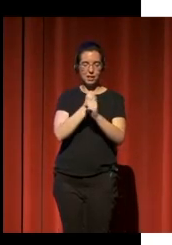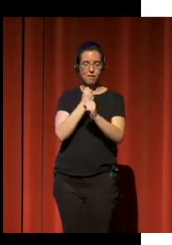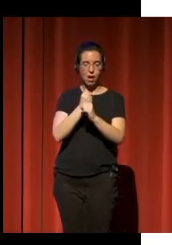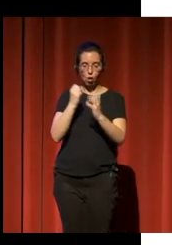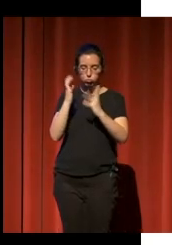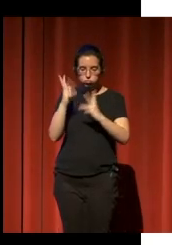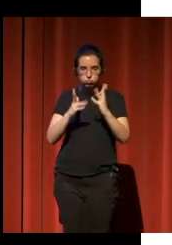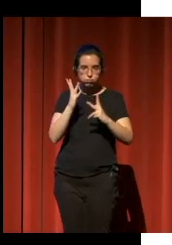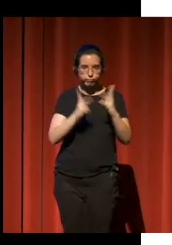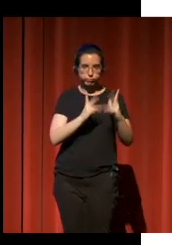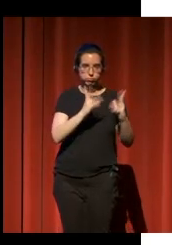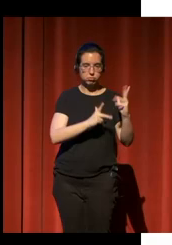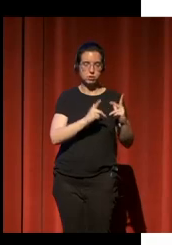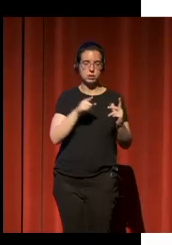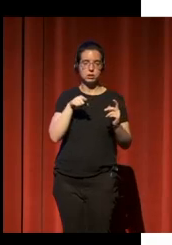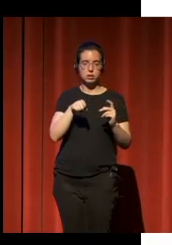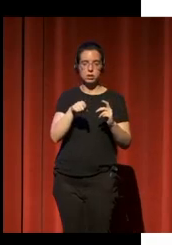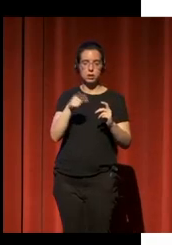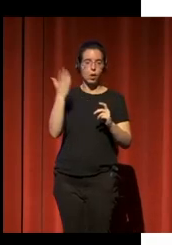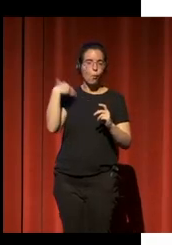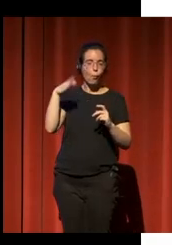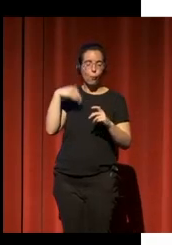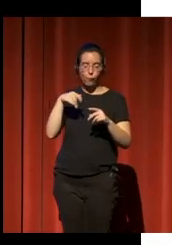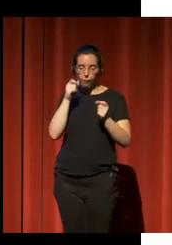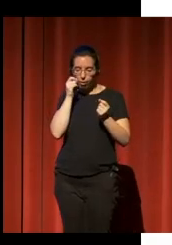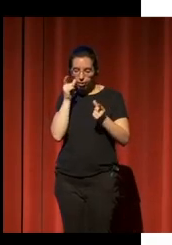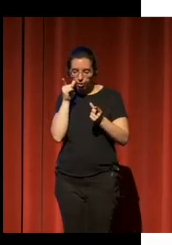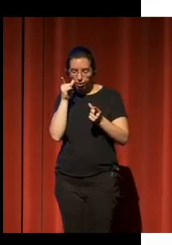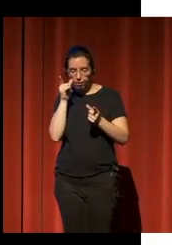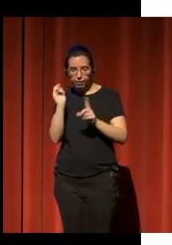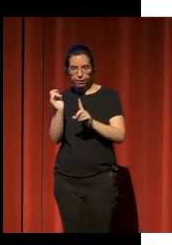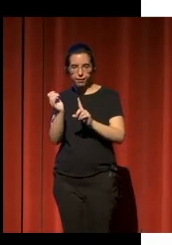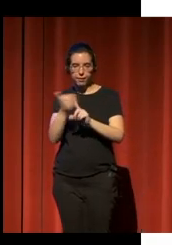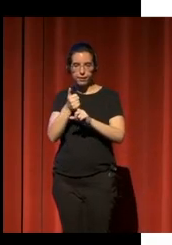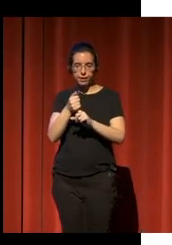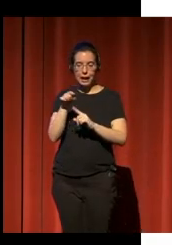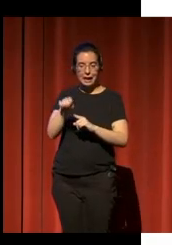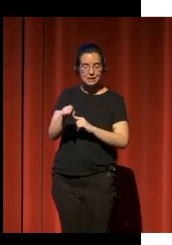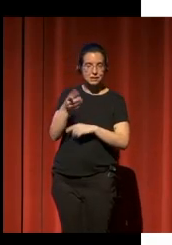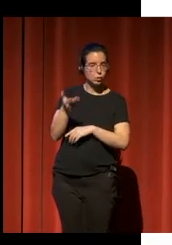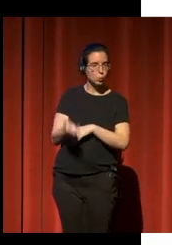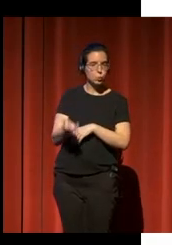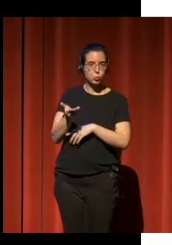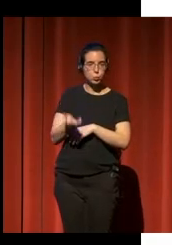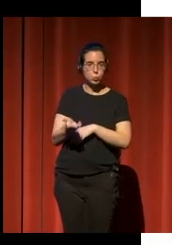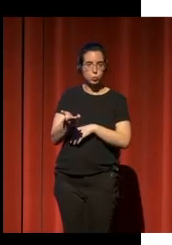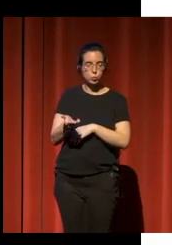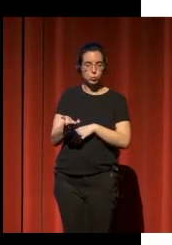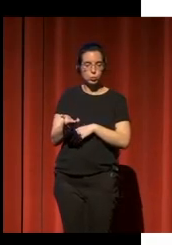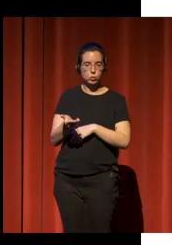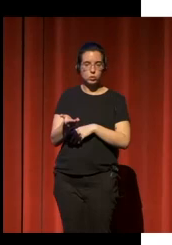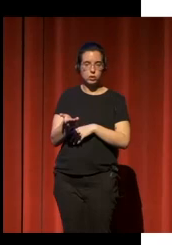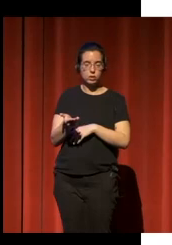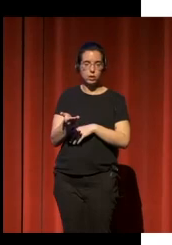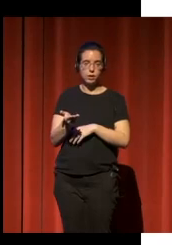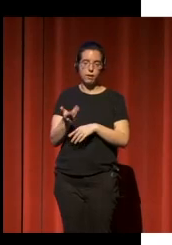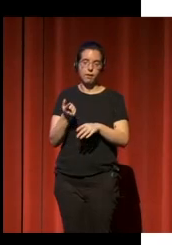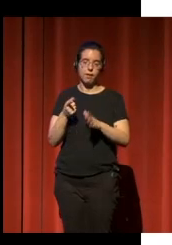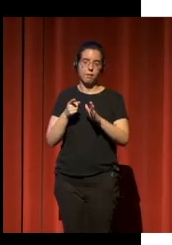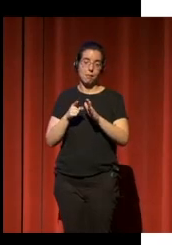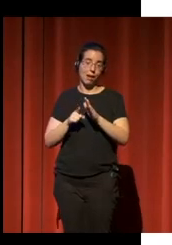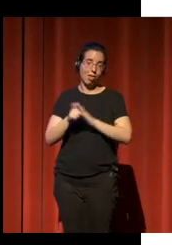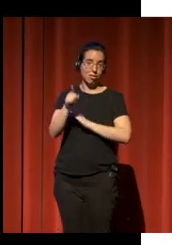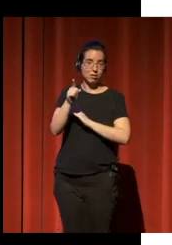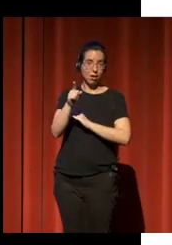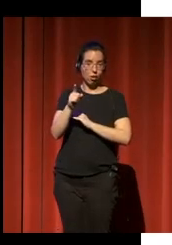no de las variables que se identificaron en su momento como claves para el desarrollo